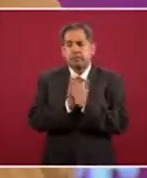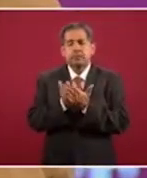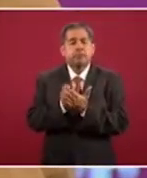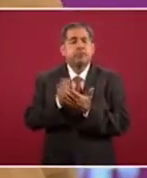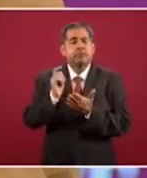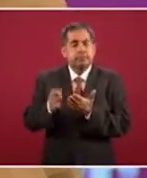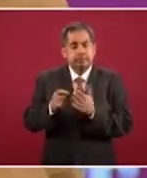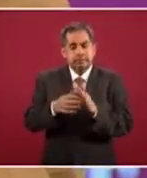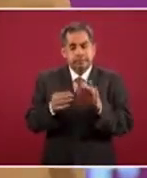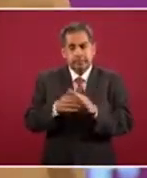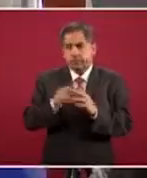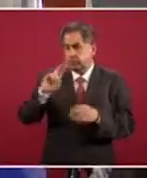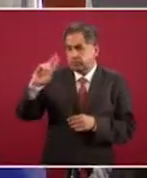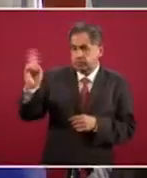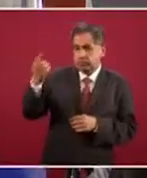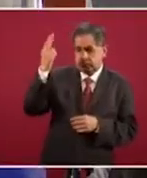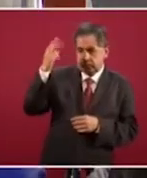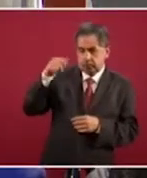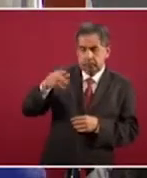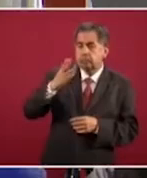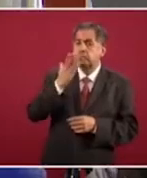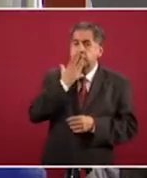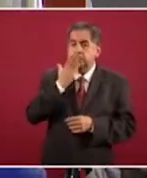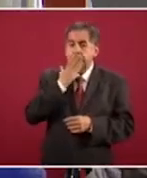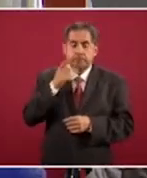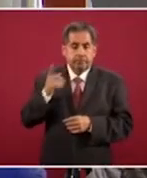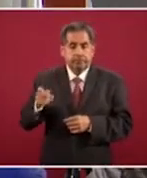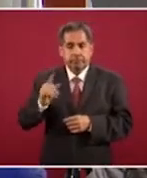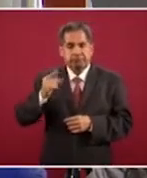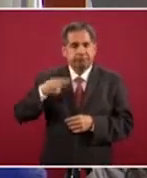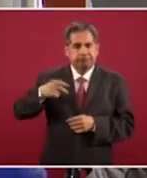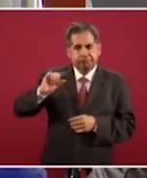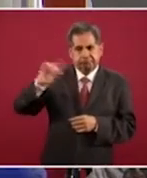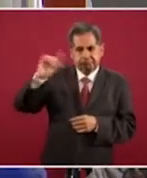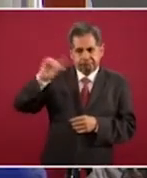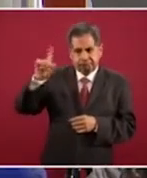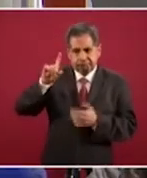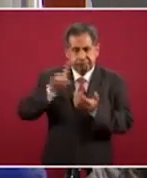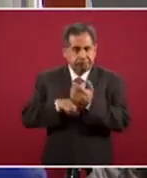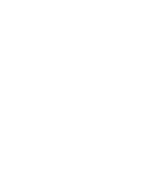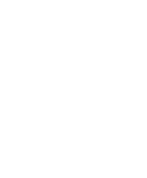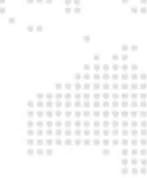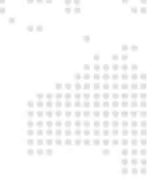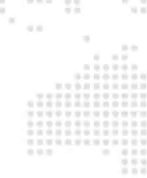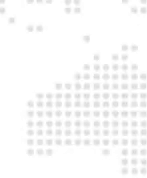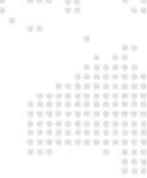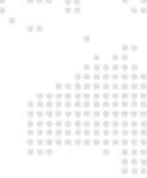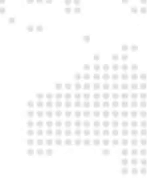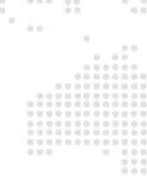escrito en la Universidad de Sonora por especialistas de la región.